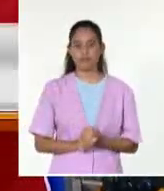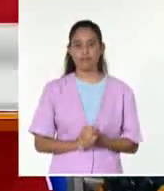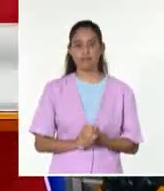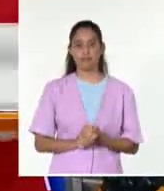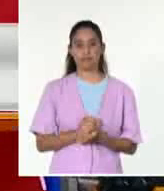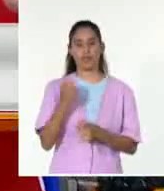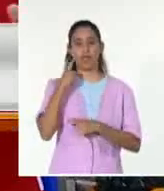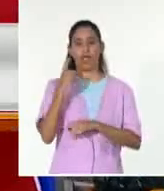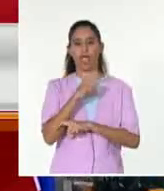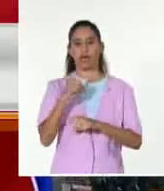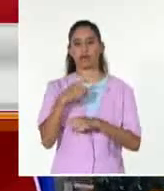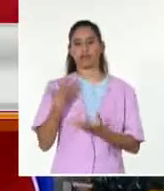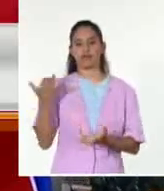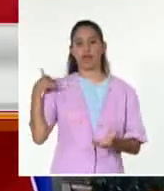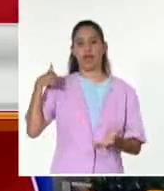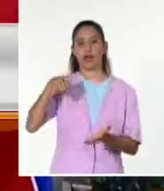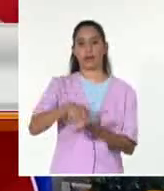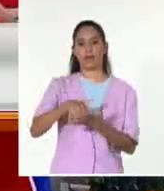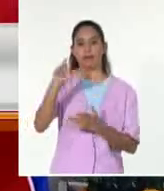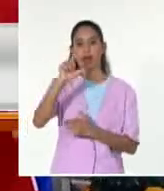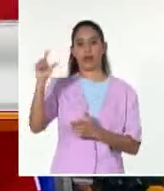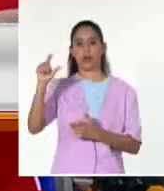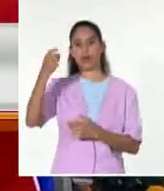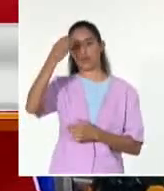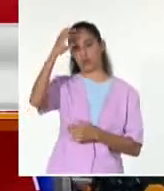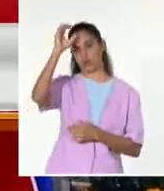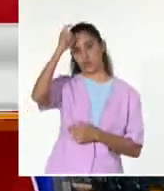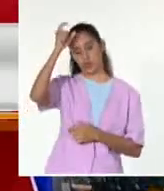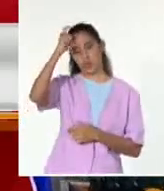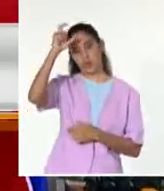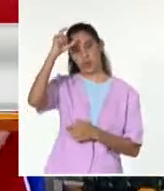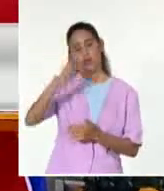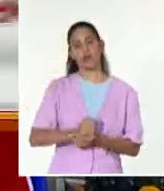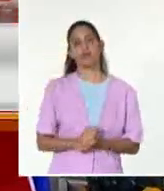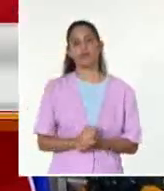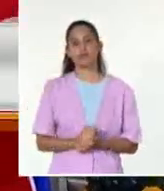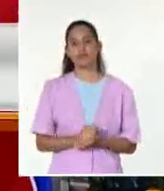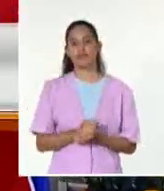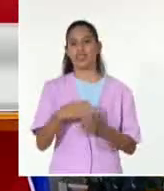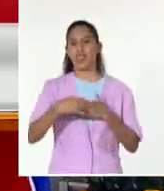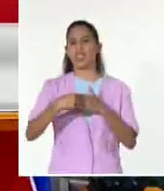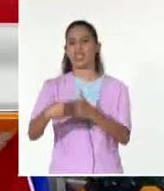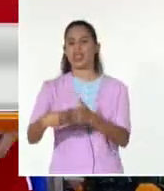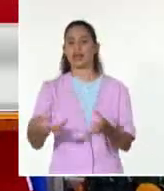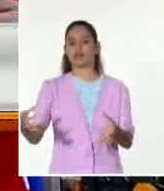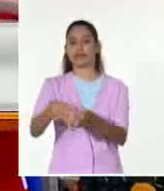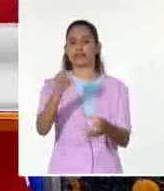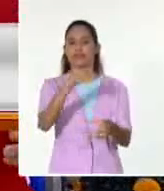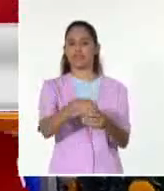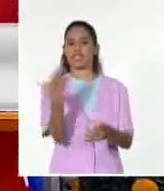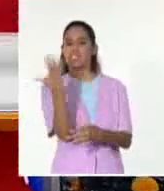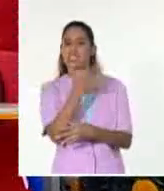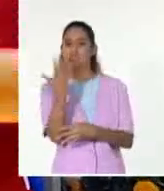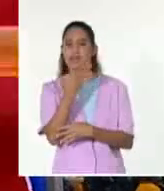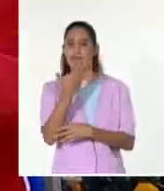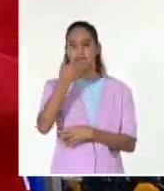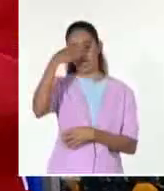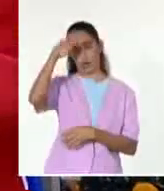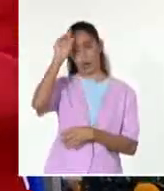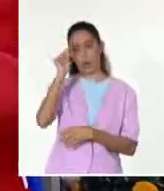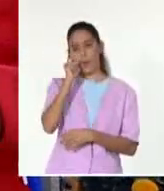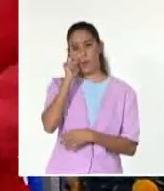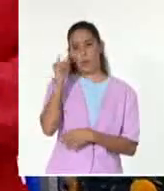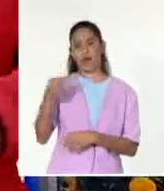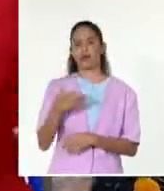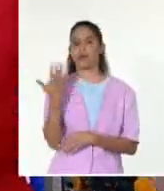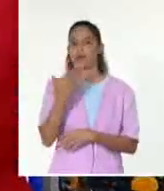el aeropuerto de Ankara con el equipo de Australia, que estará dirigido por un cubano, Adrián Medina, el habanero, quien nos acompañó en la Copa Mundial